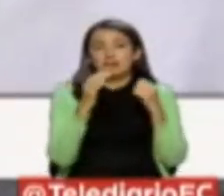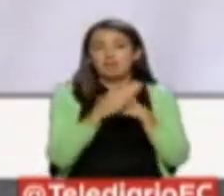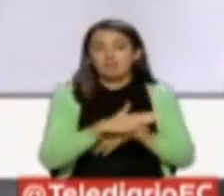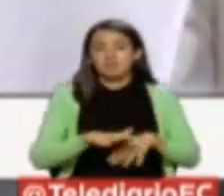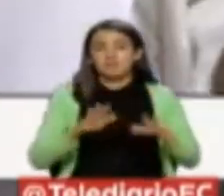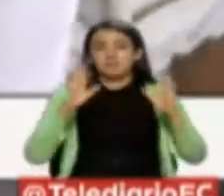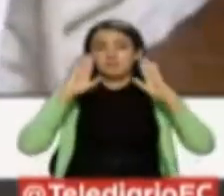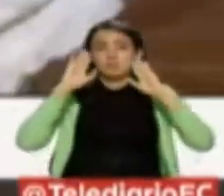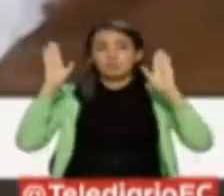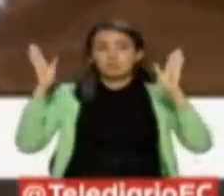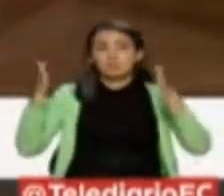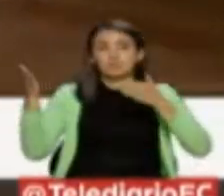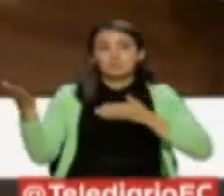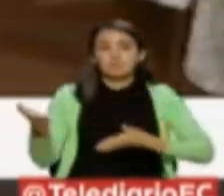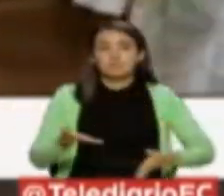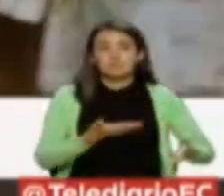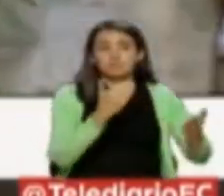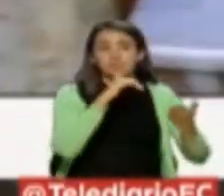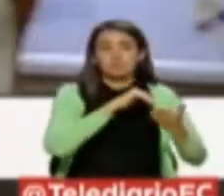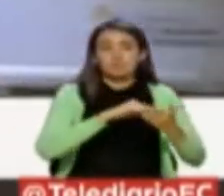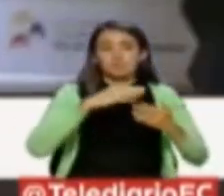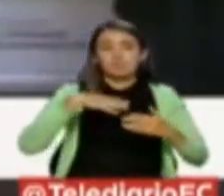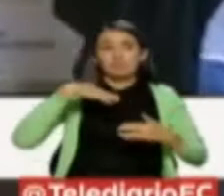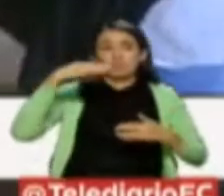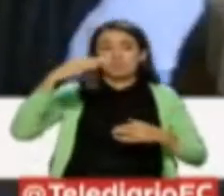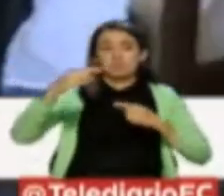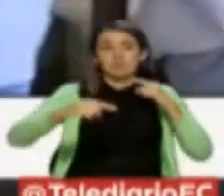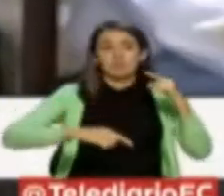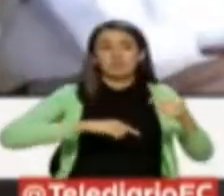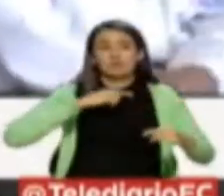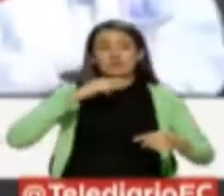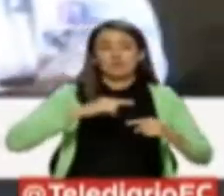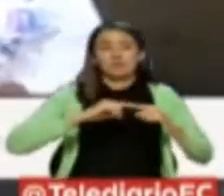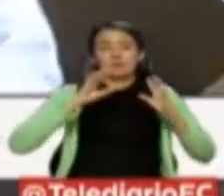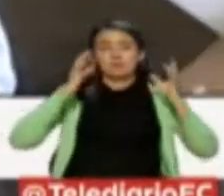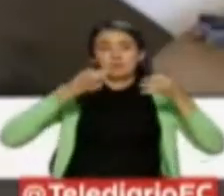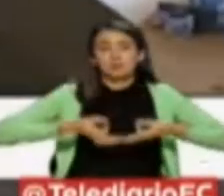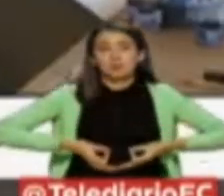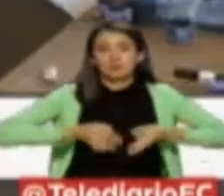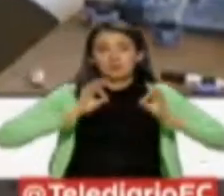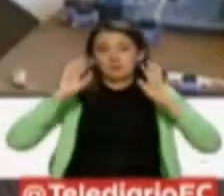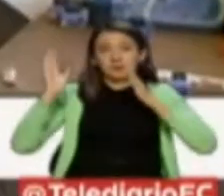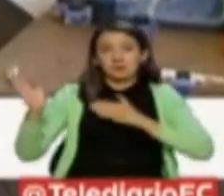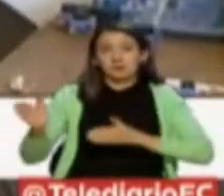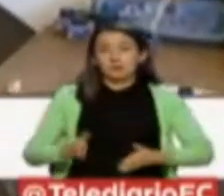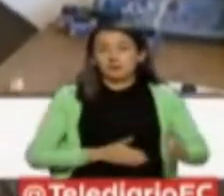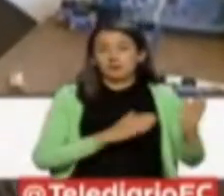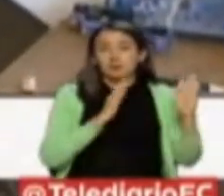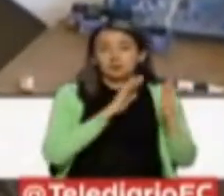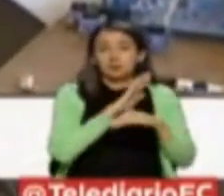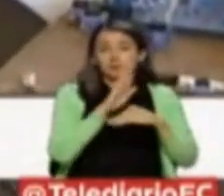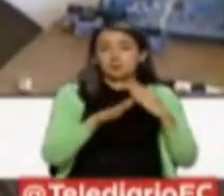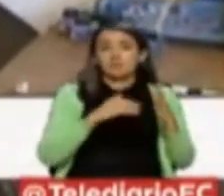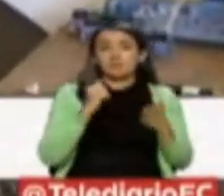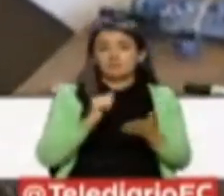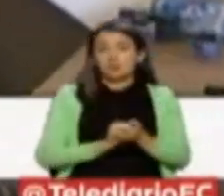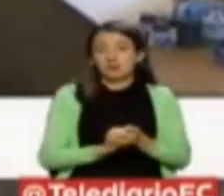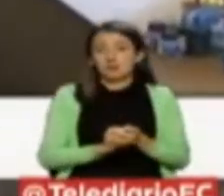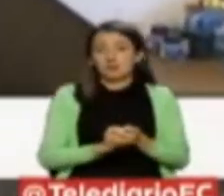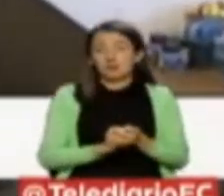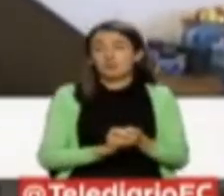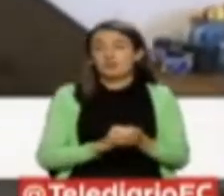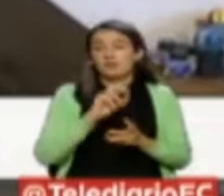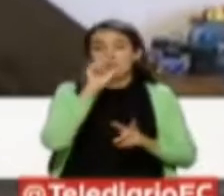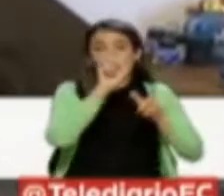la dedicación, y como nos decía, que tampoco ha tenido una educación, por decir de alguna manera, formal para realizar este arte. Todo esto es algo que la